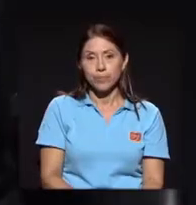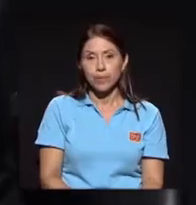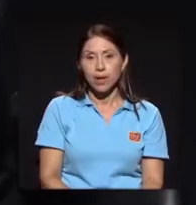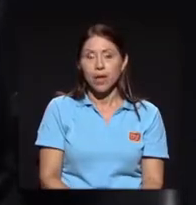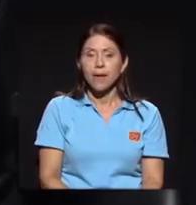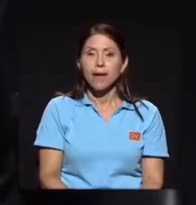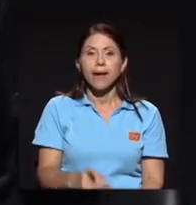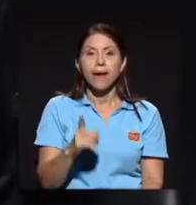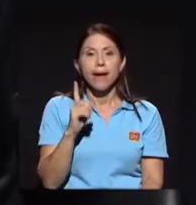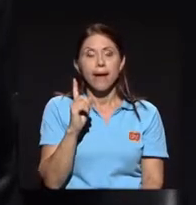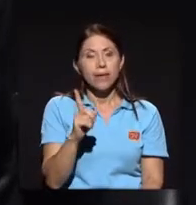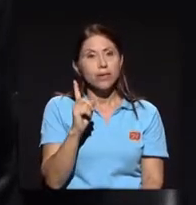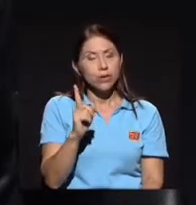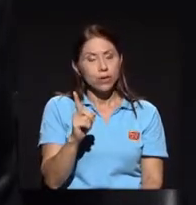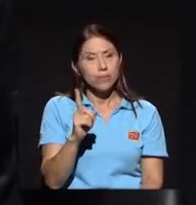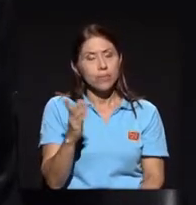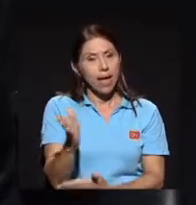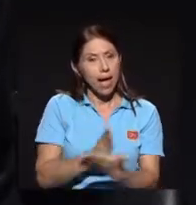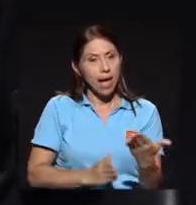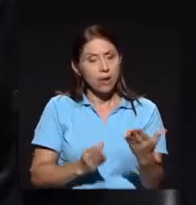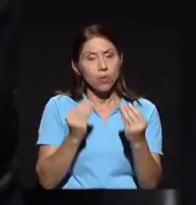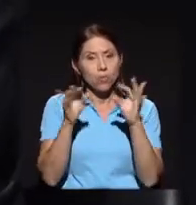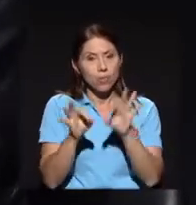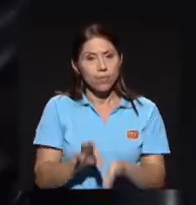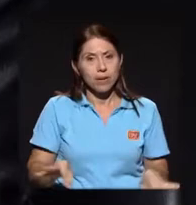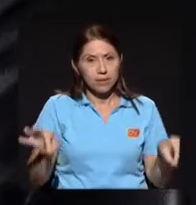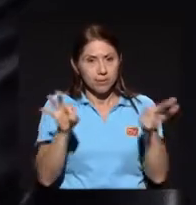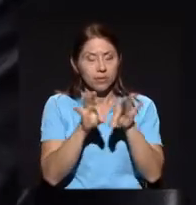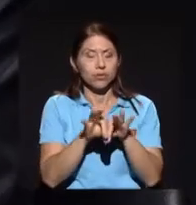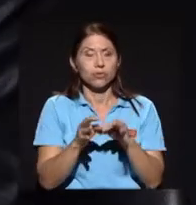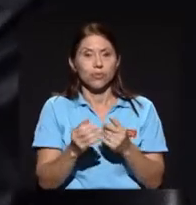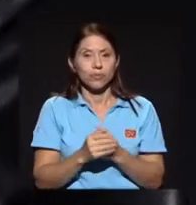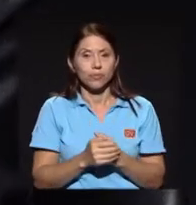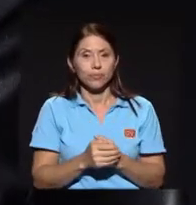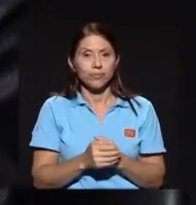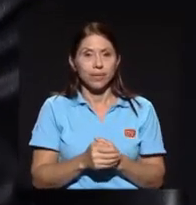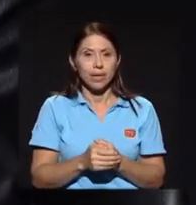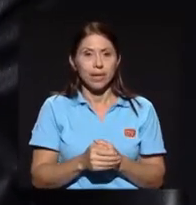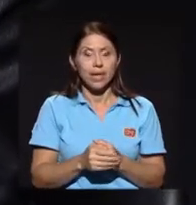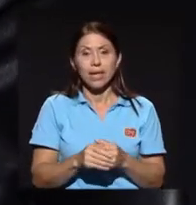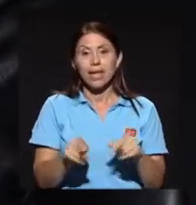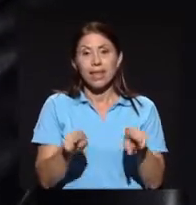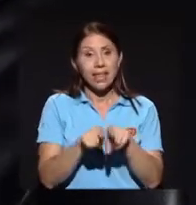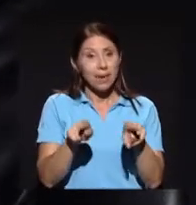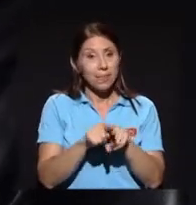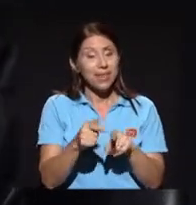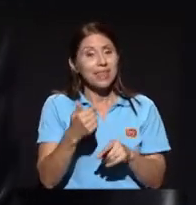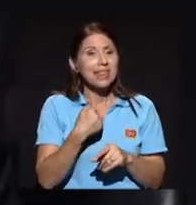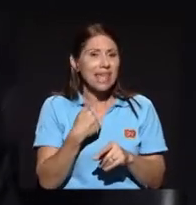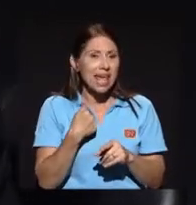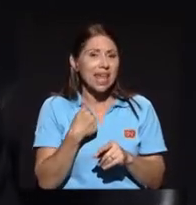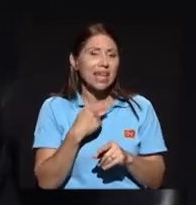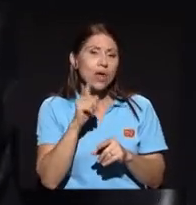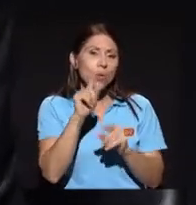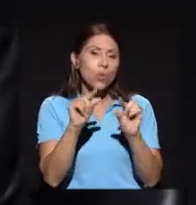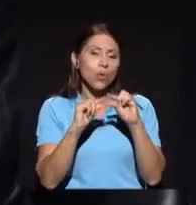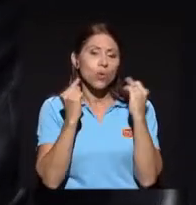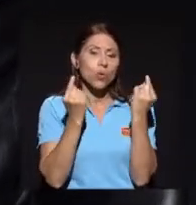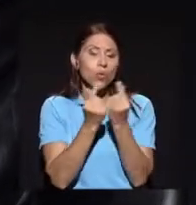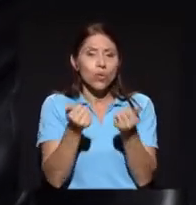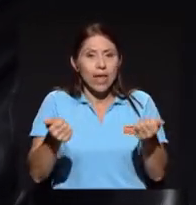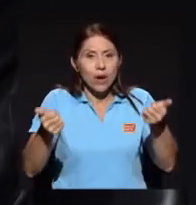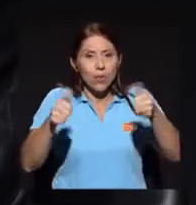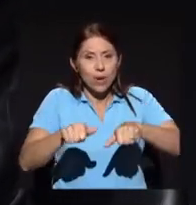un marco muy valioso que tiene también un conjunto de acuerdos llamémoslo transversales por